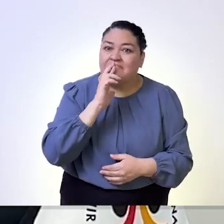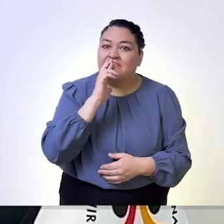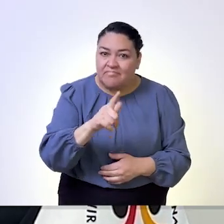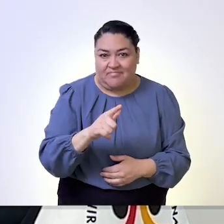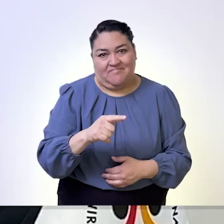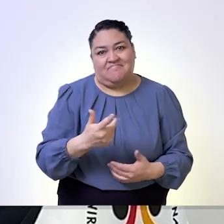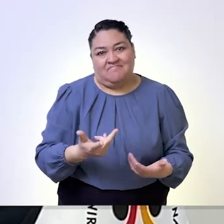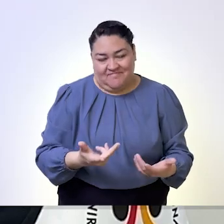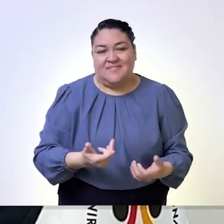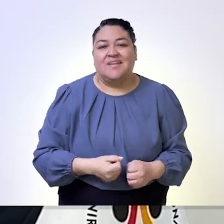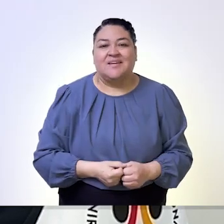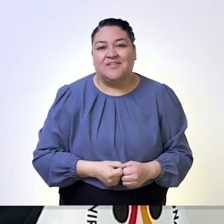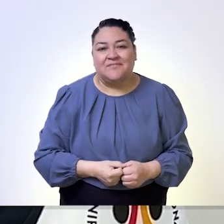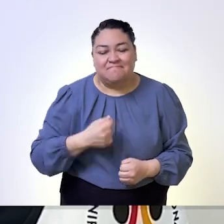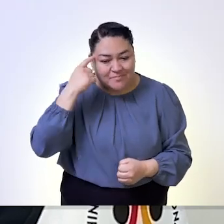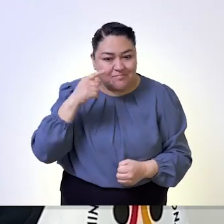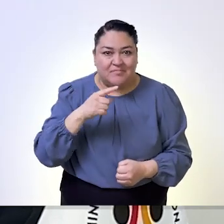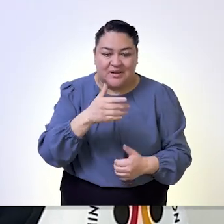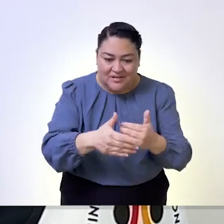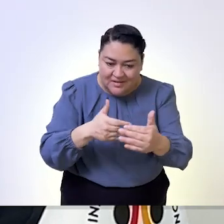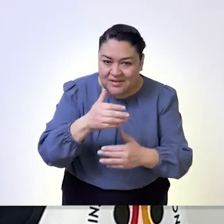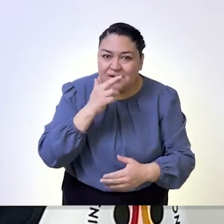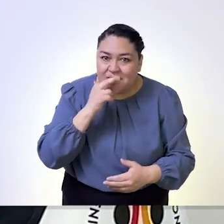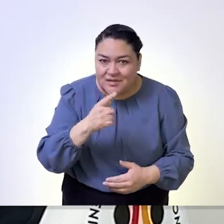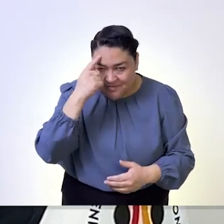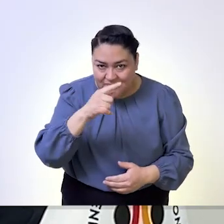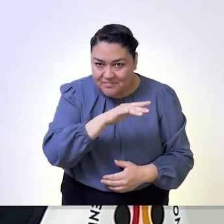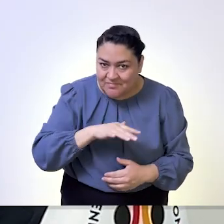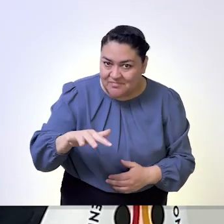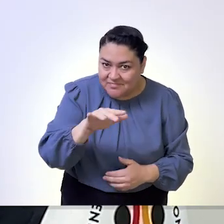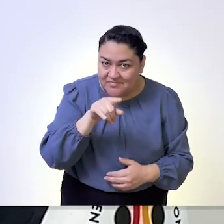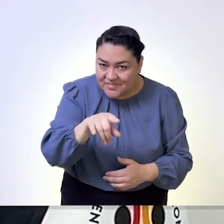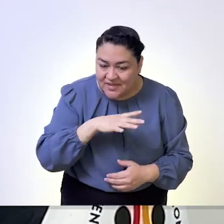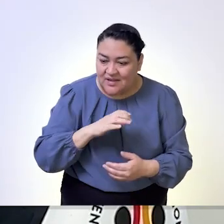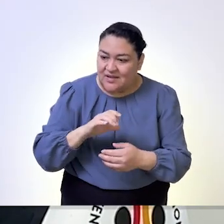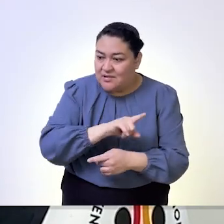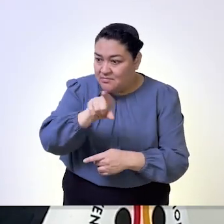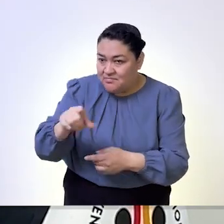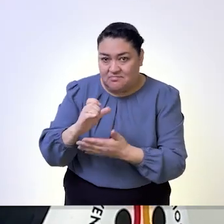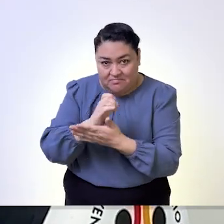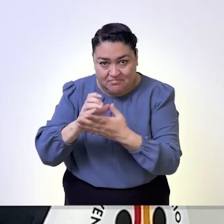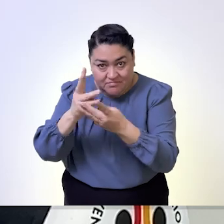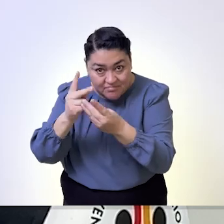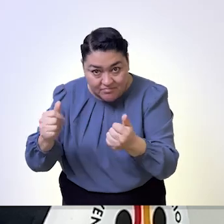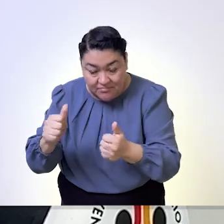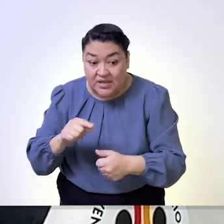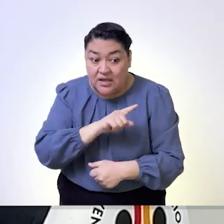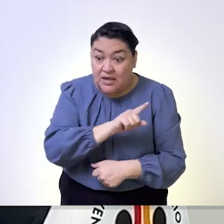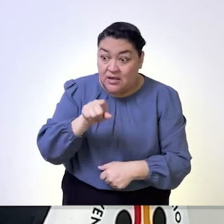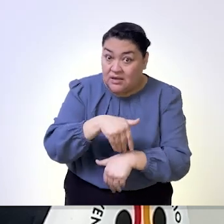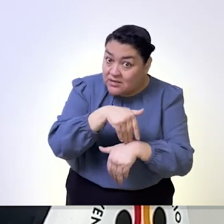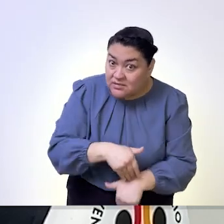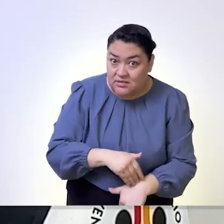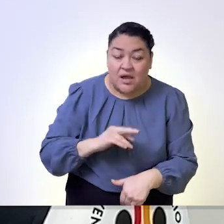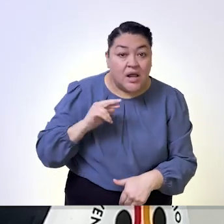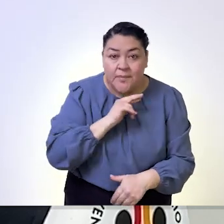mejor manera las quejas y en un menor tiempo, pero además garantizar que las reparaciones también se